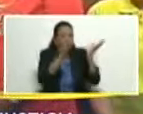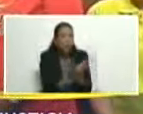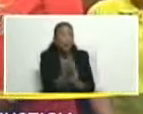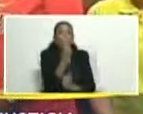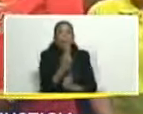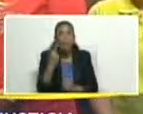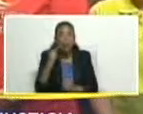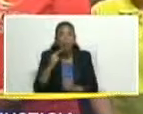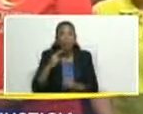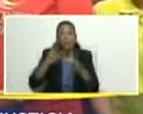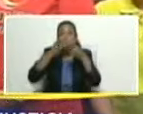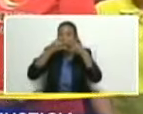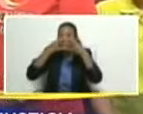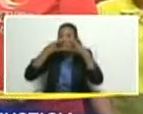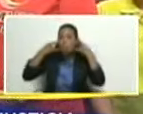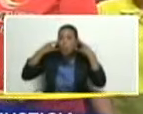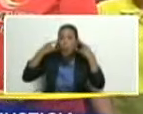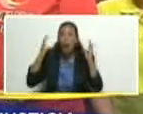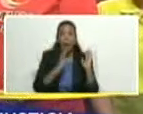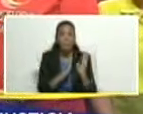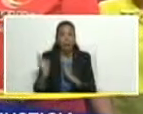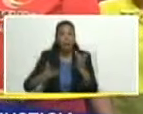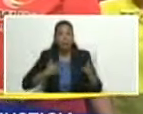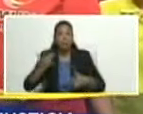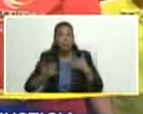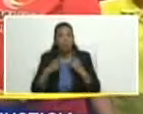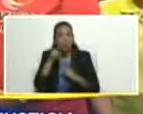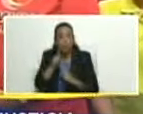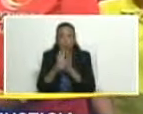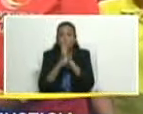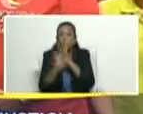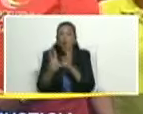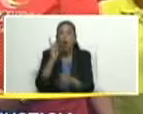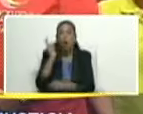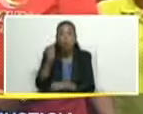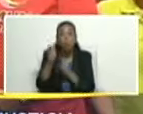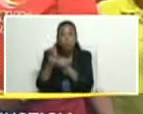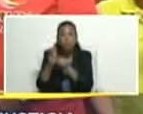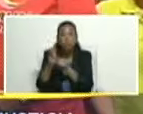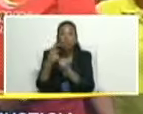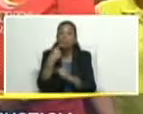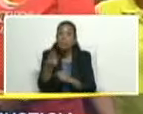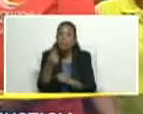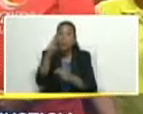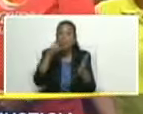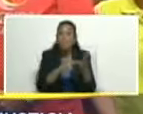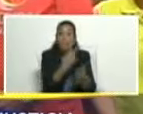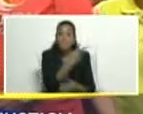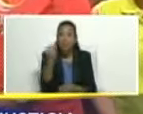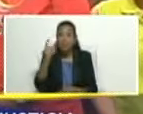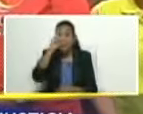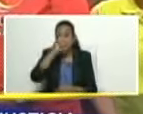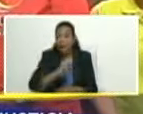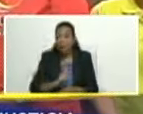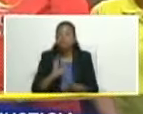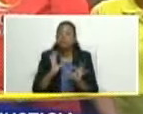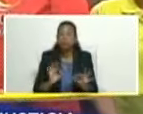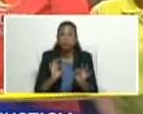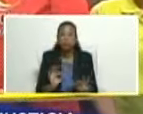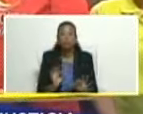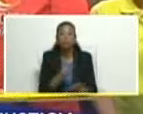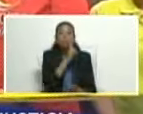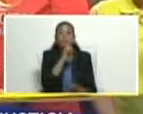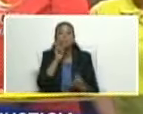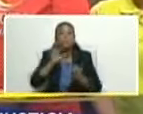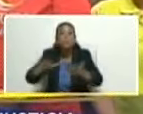cumplimos el cronograma constitucional. Y en el 2020 se llamó